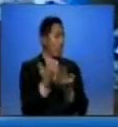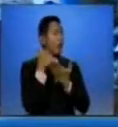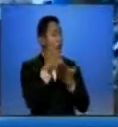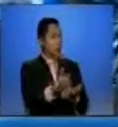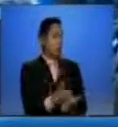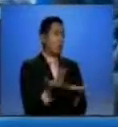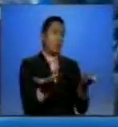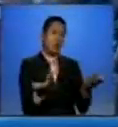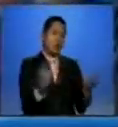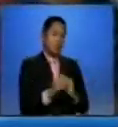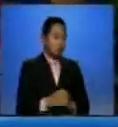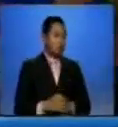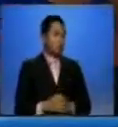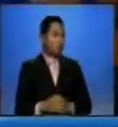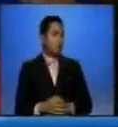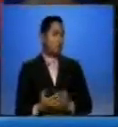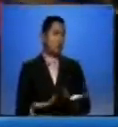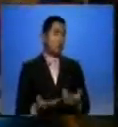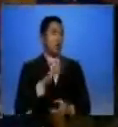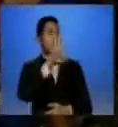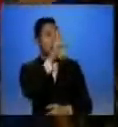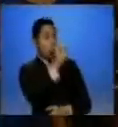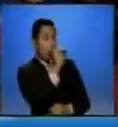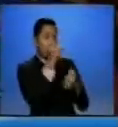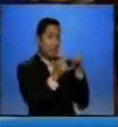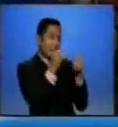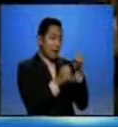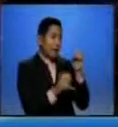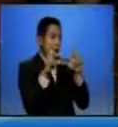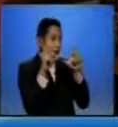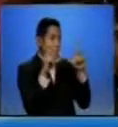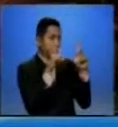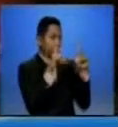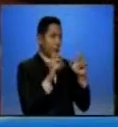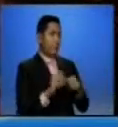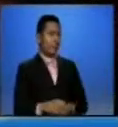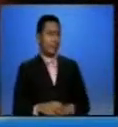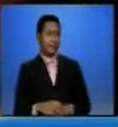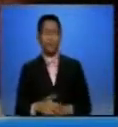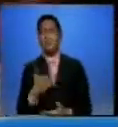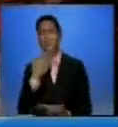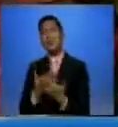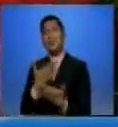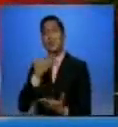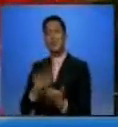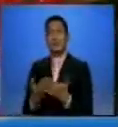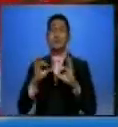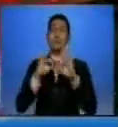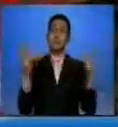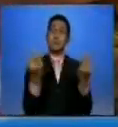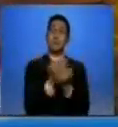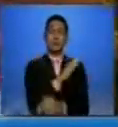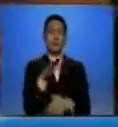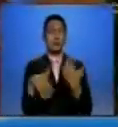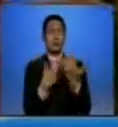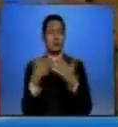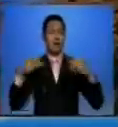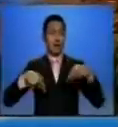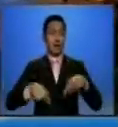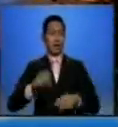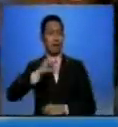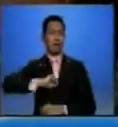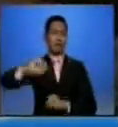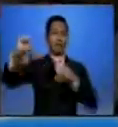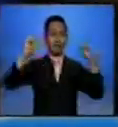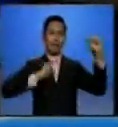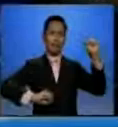cualquier cosita ahí sacando. A 50 centavos la foto nomás. Bueno, muchísimas gracias. Bueno, las familias acá están paseando